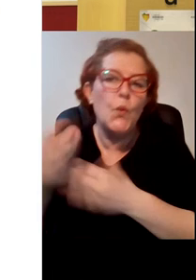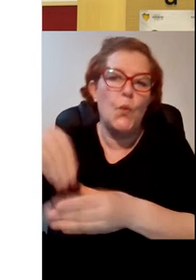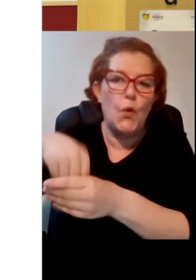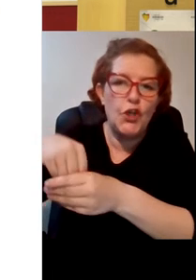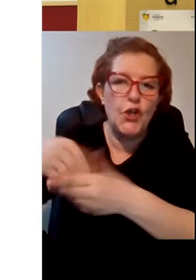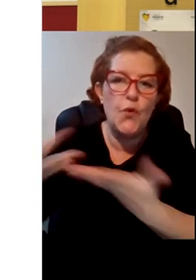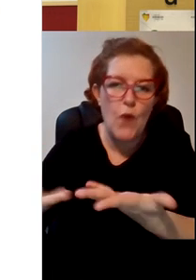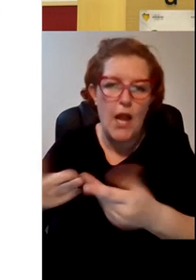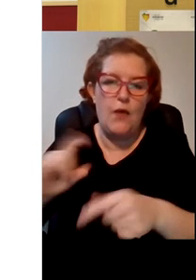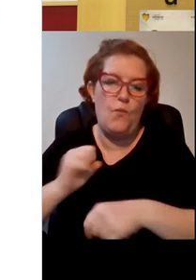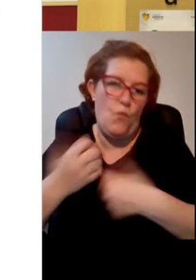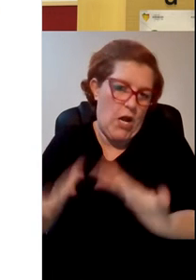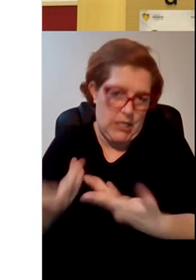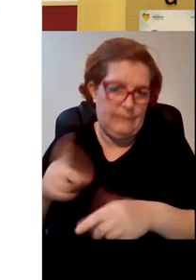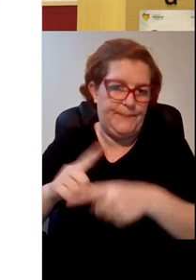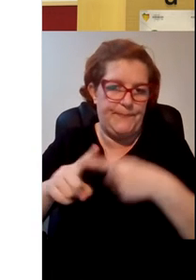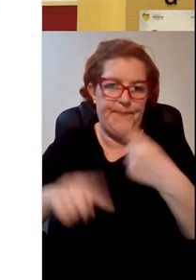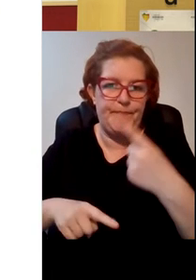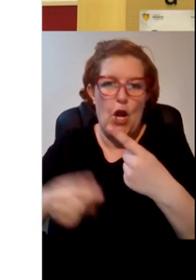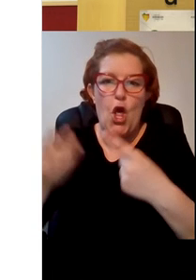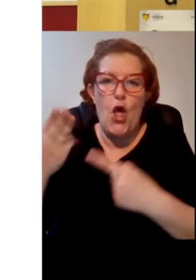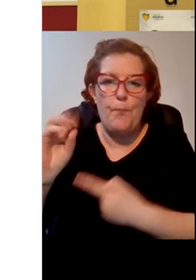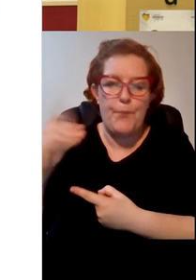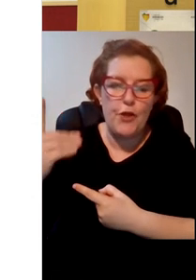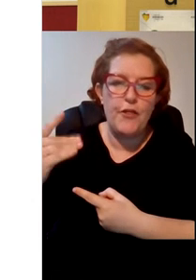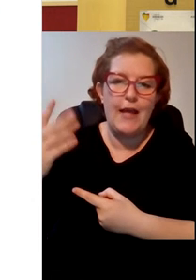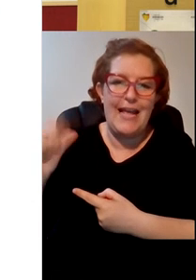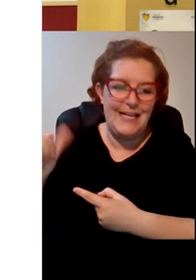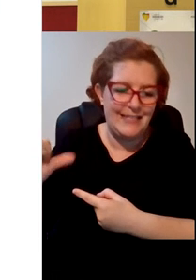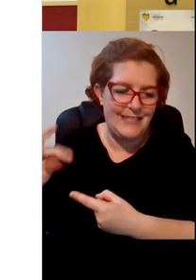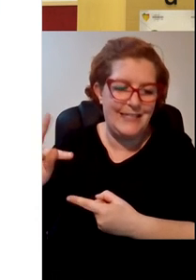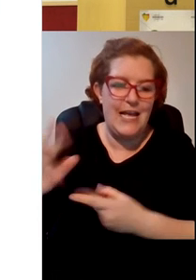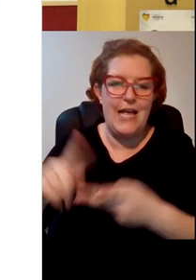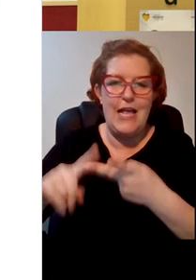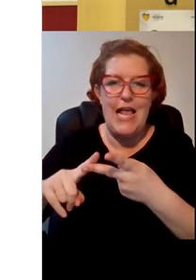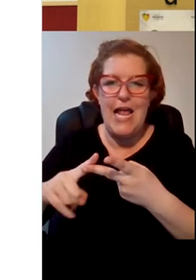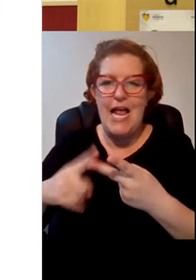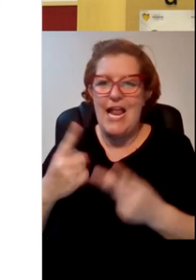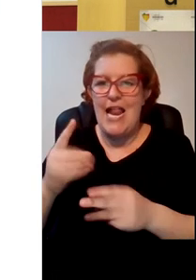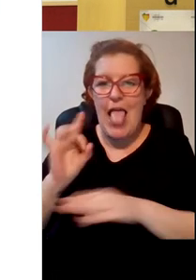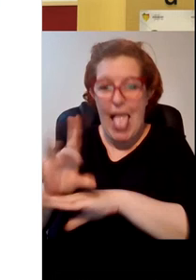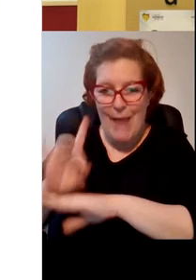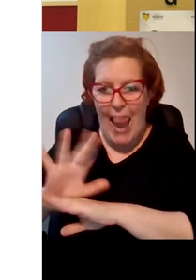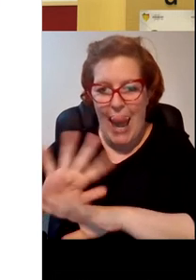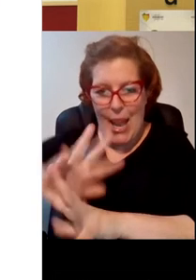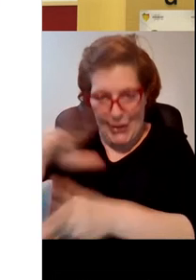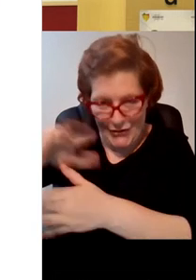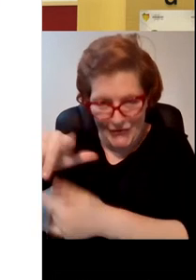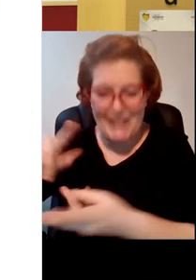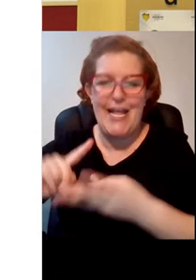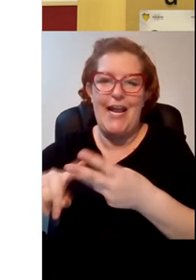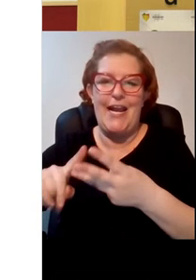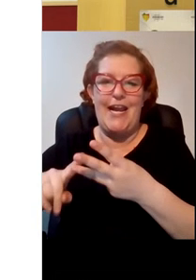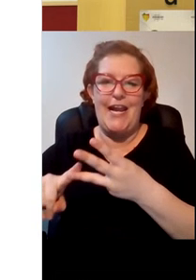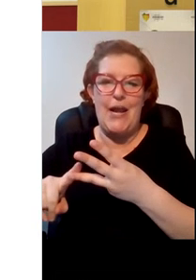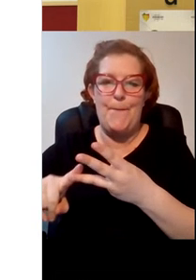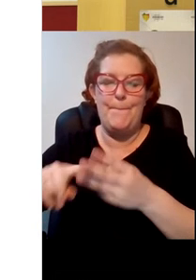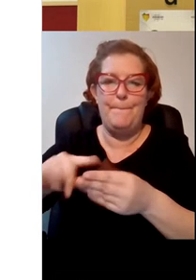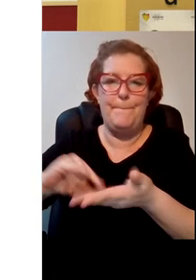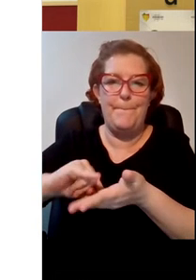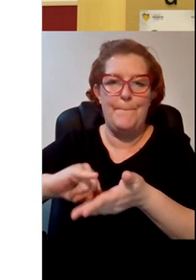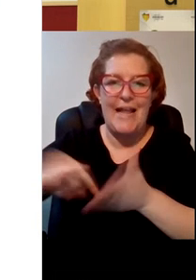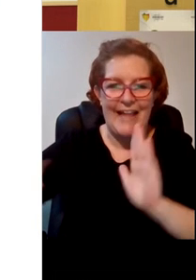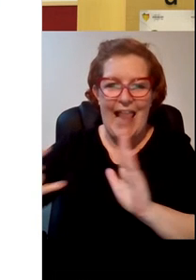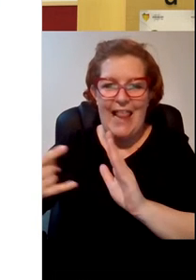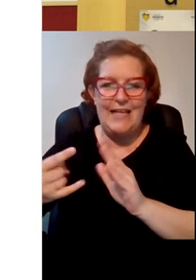o fueron en este caso un podcast se realizó una newsletter también se crearon materiales interactivos con tecnología h